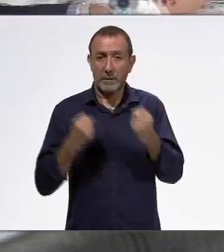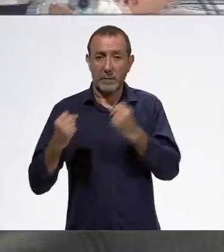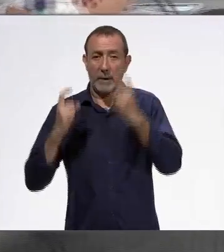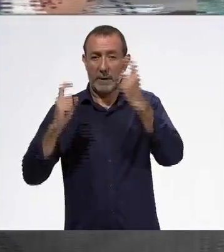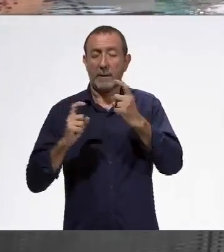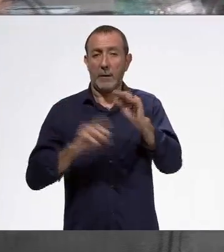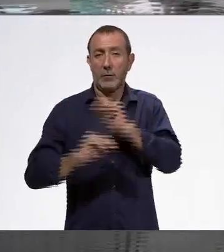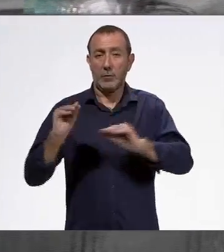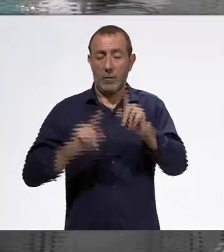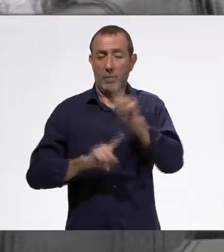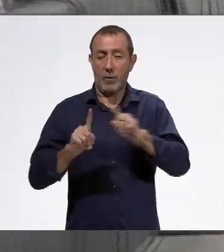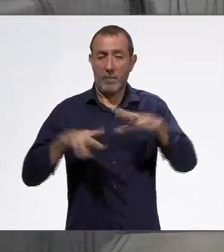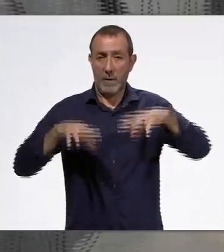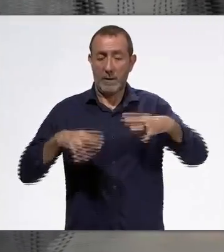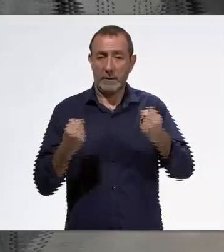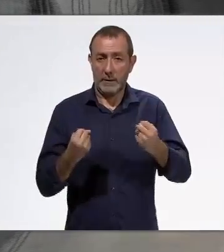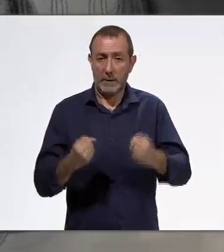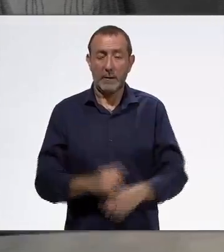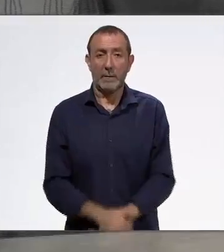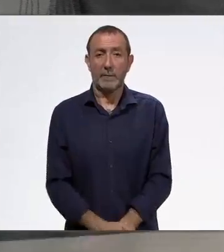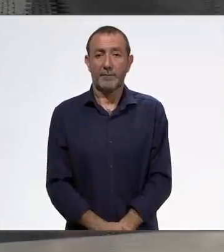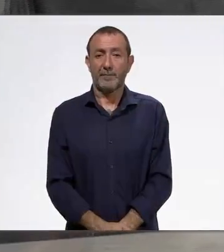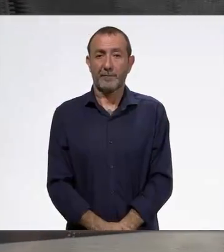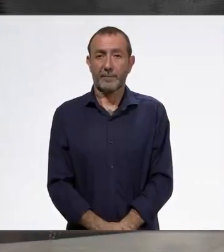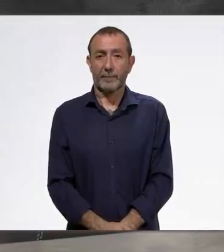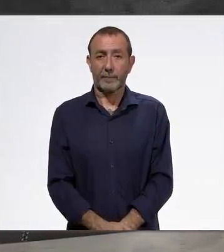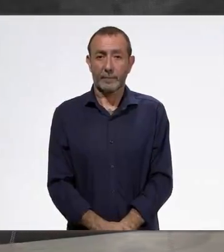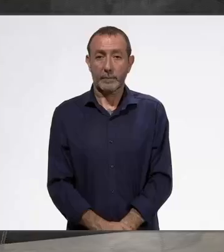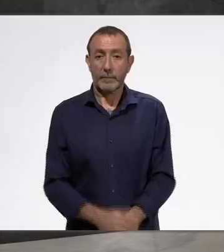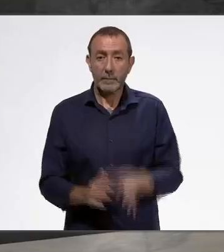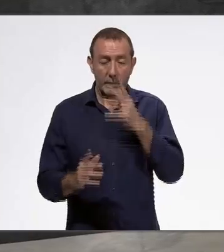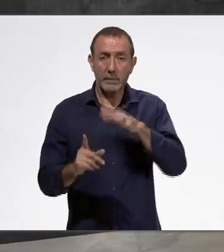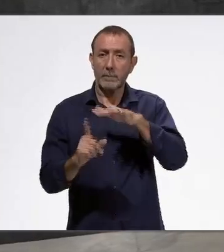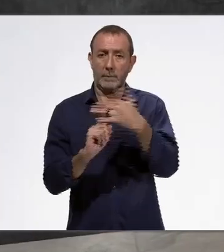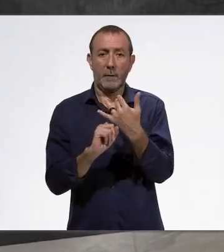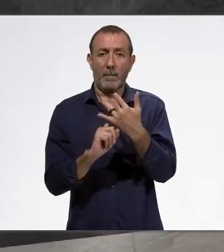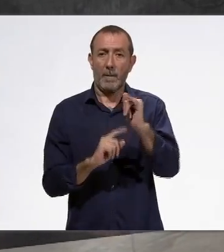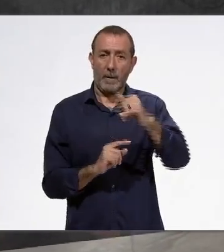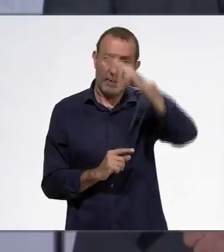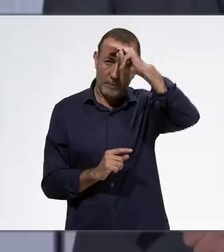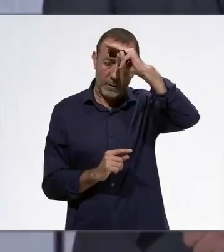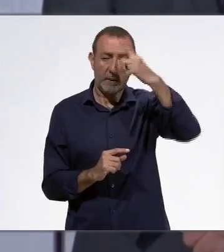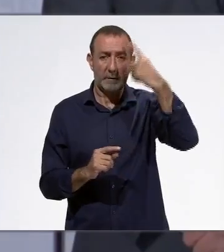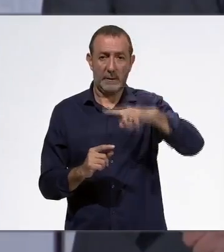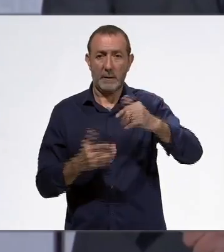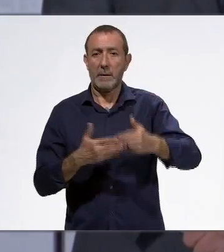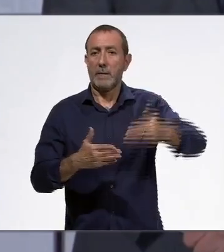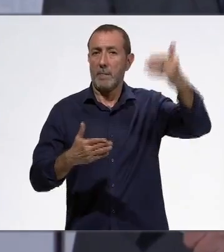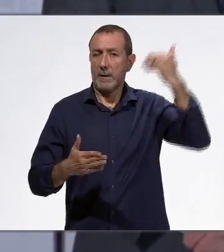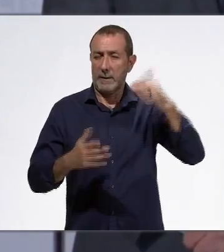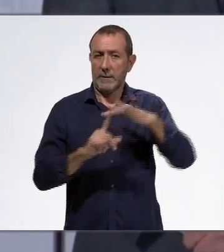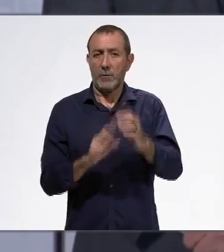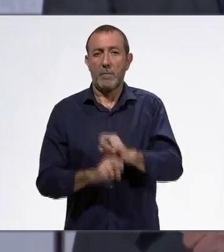hacer frente a la sequía sin duda estamos una circunstancias preocupante ha habido situaciones peores en el pasado